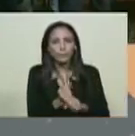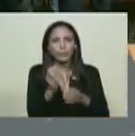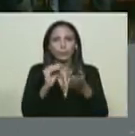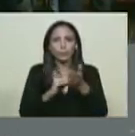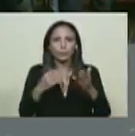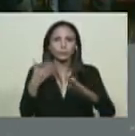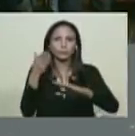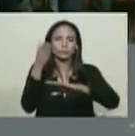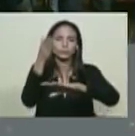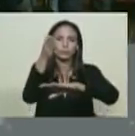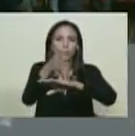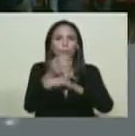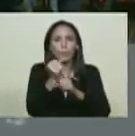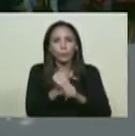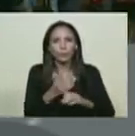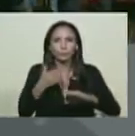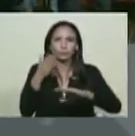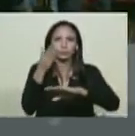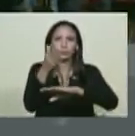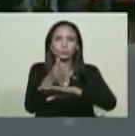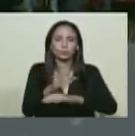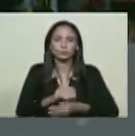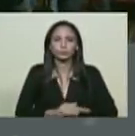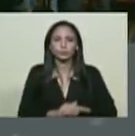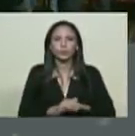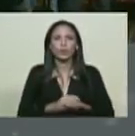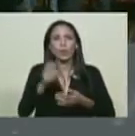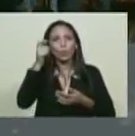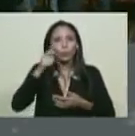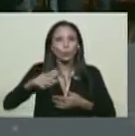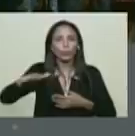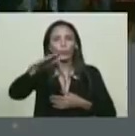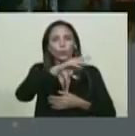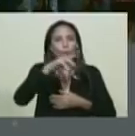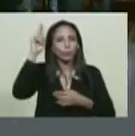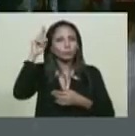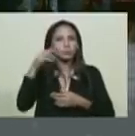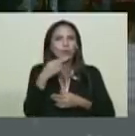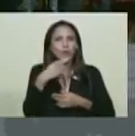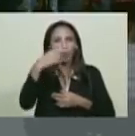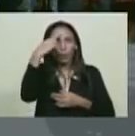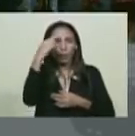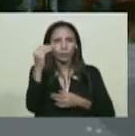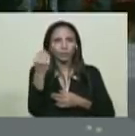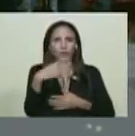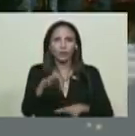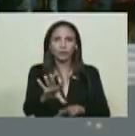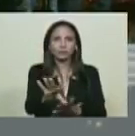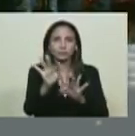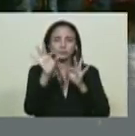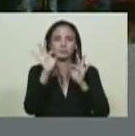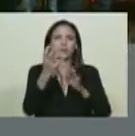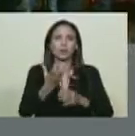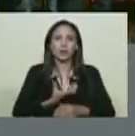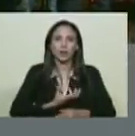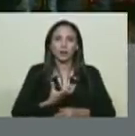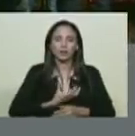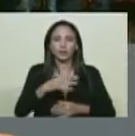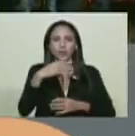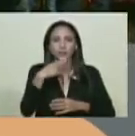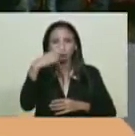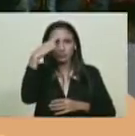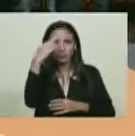ir cuando el pueblo de Guaycaipuro de Los Teques elija a Wiselis, alcaldesa de Los